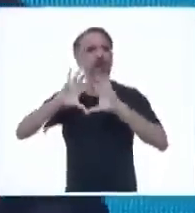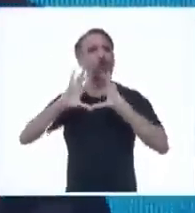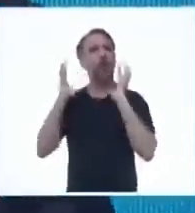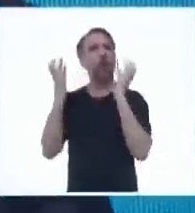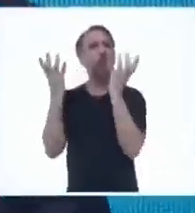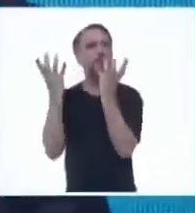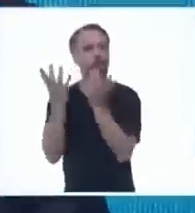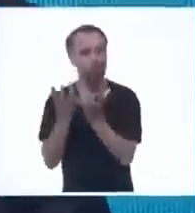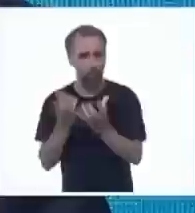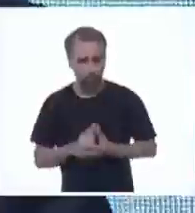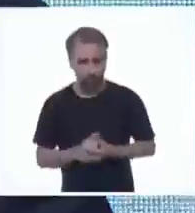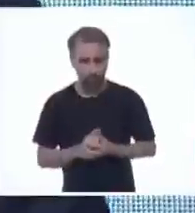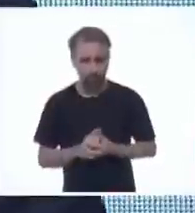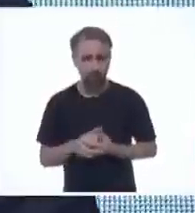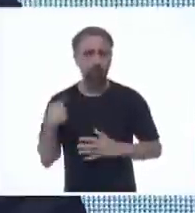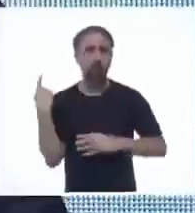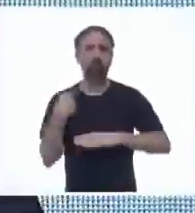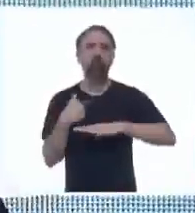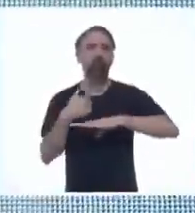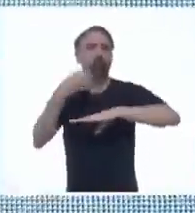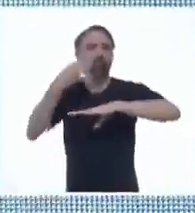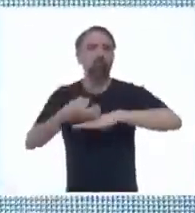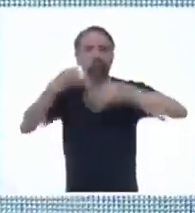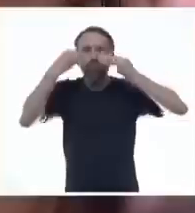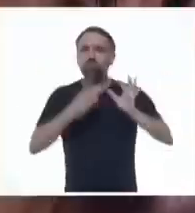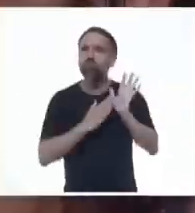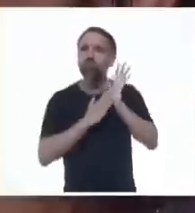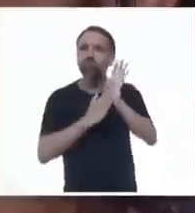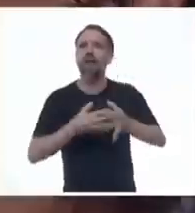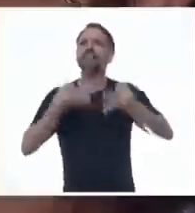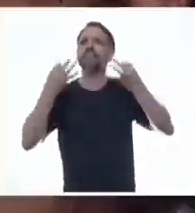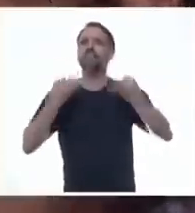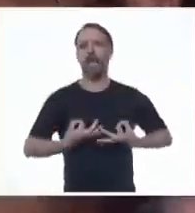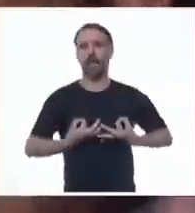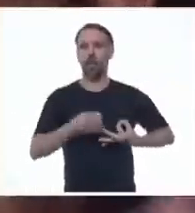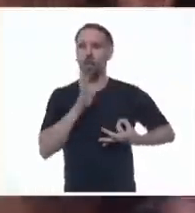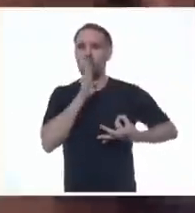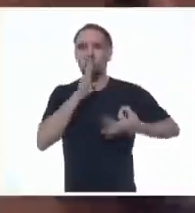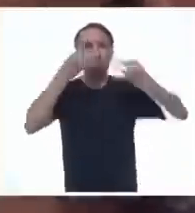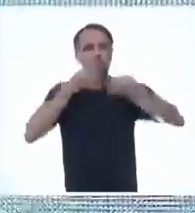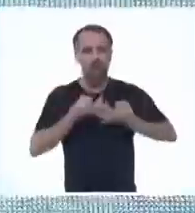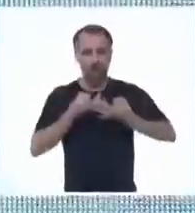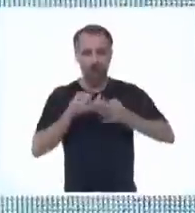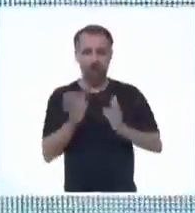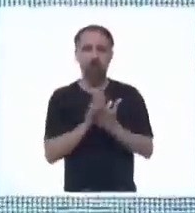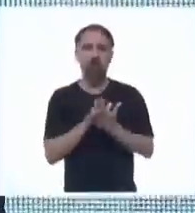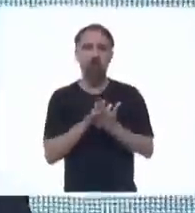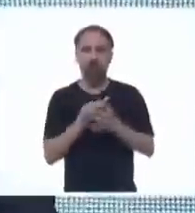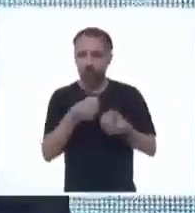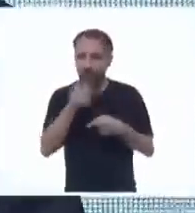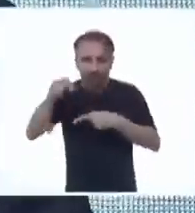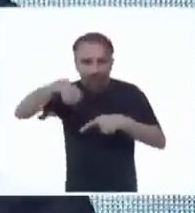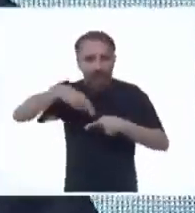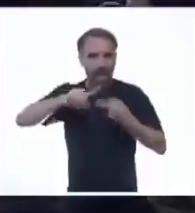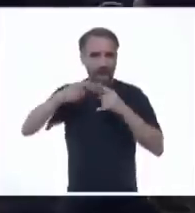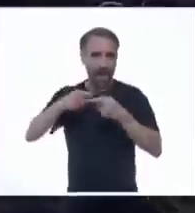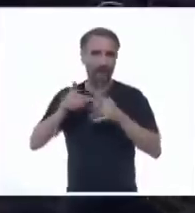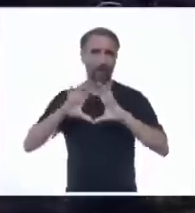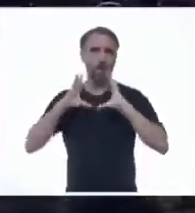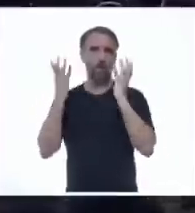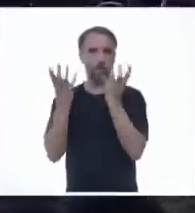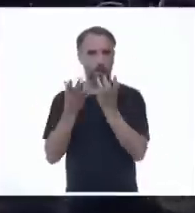sobre todo que somos garantía de seriedad a la hora de establecer relaciones.